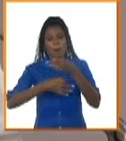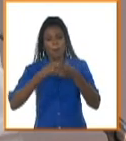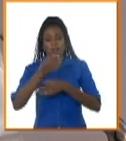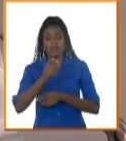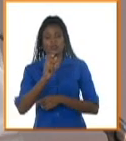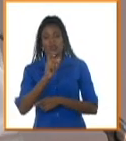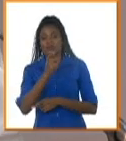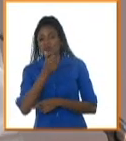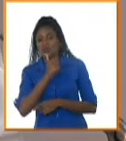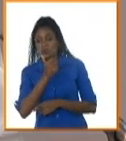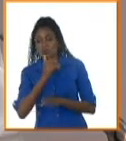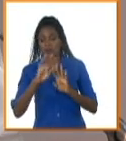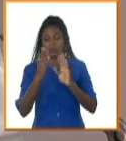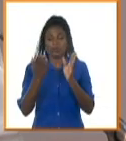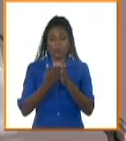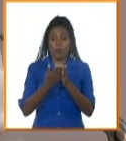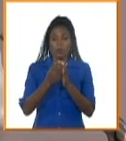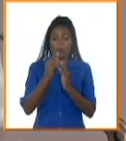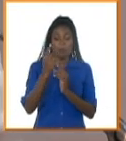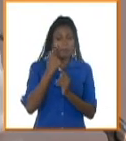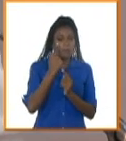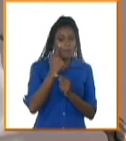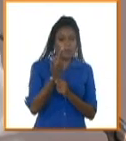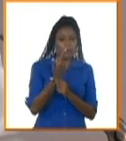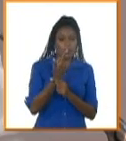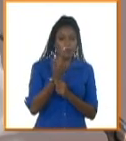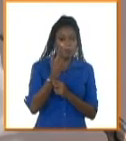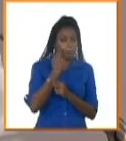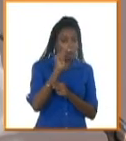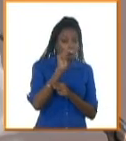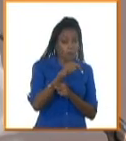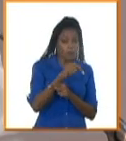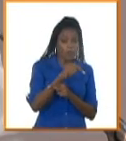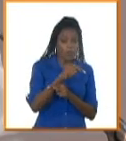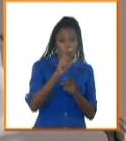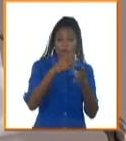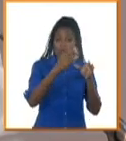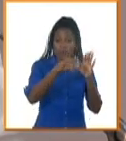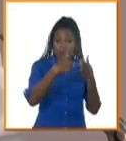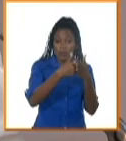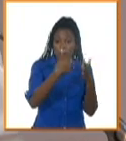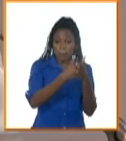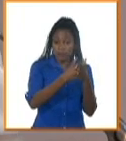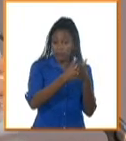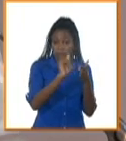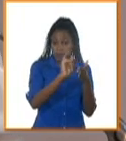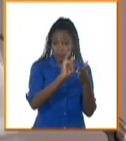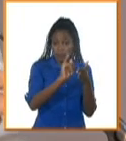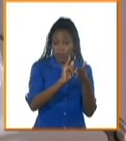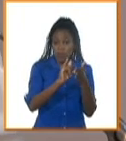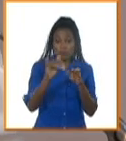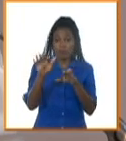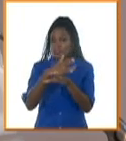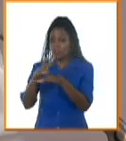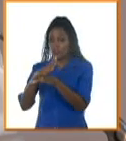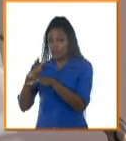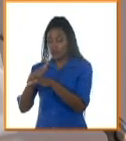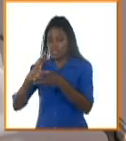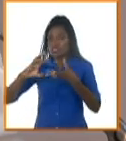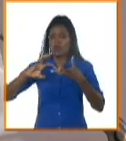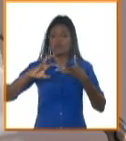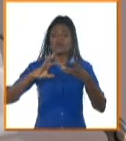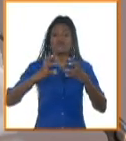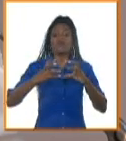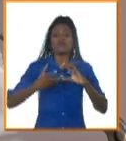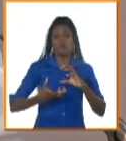dudas tanto desde el punto de vista presencial en la sucursales como por los las distintas vías que